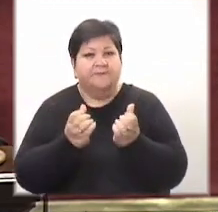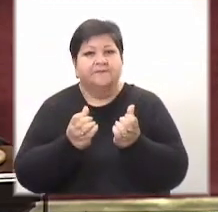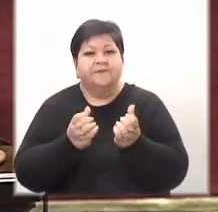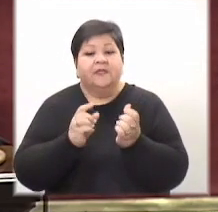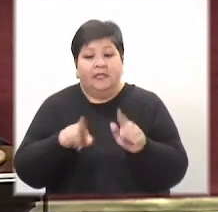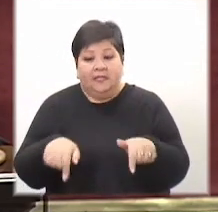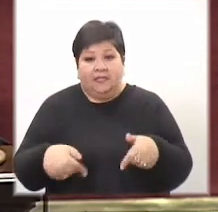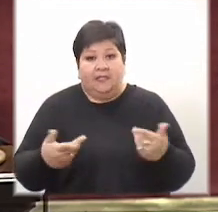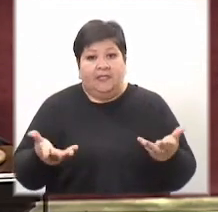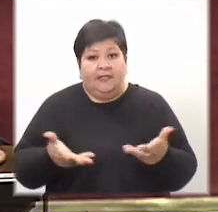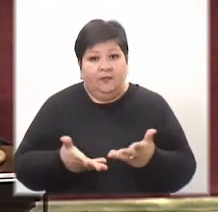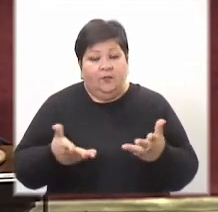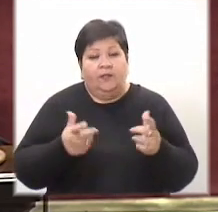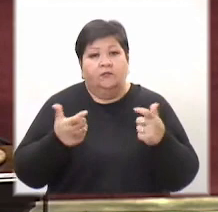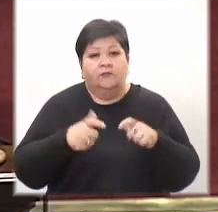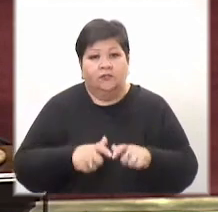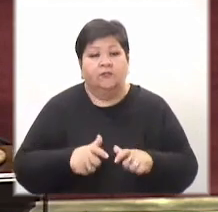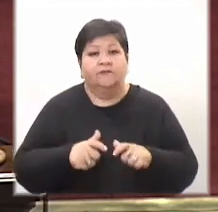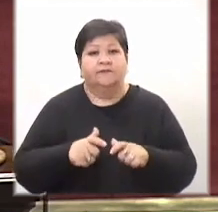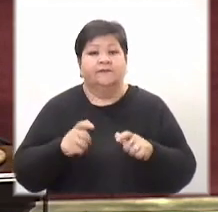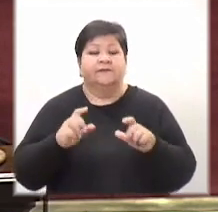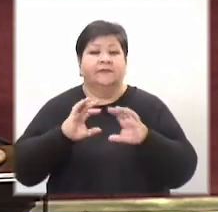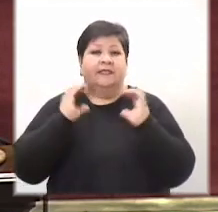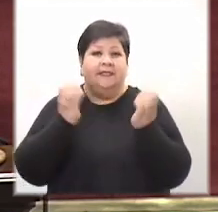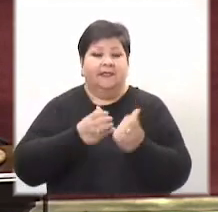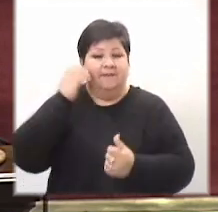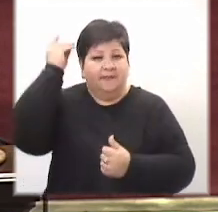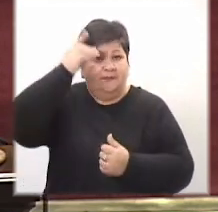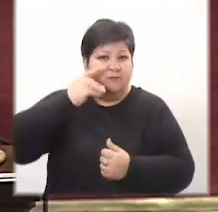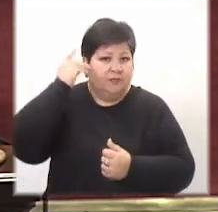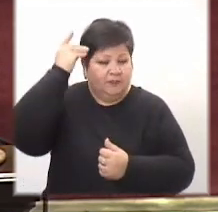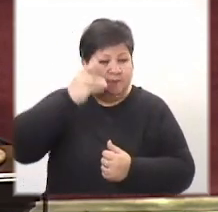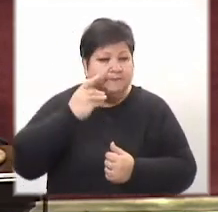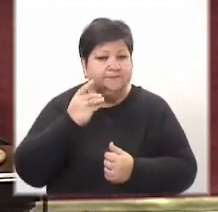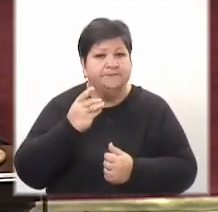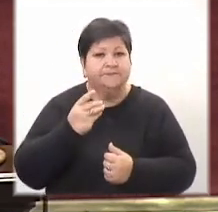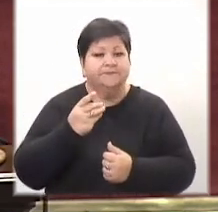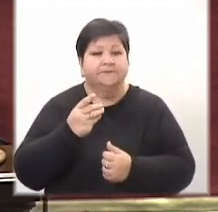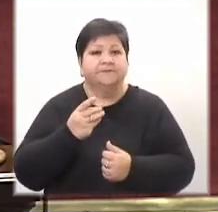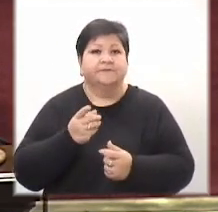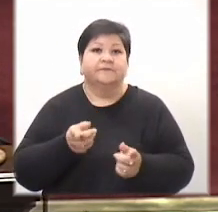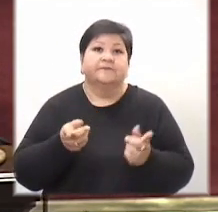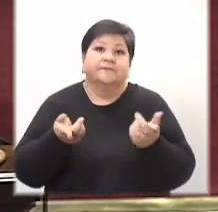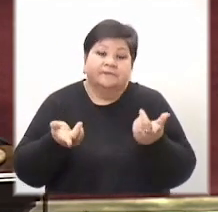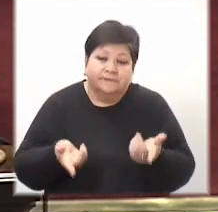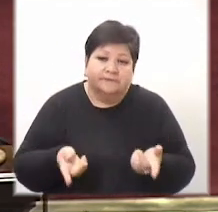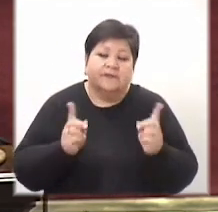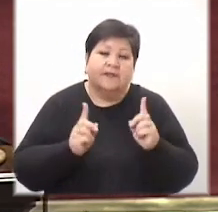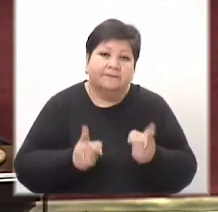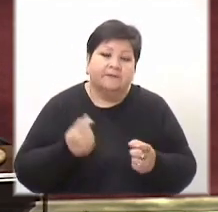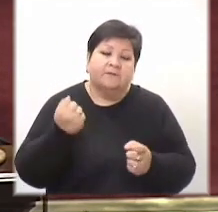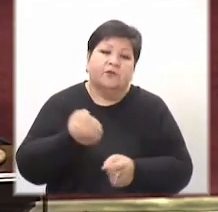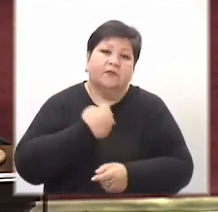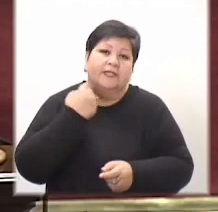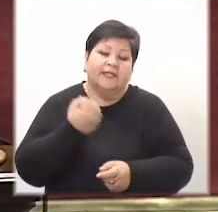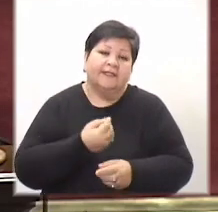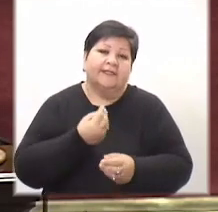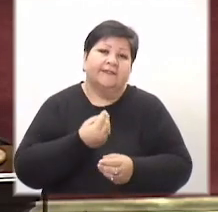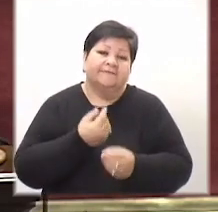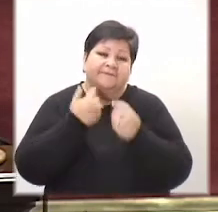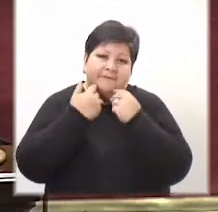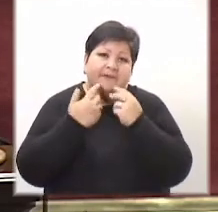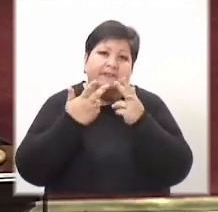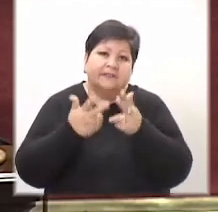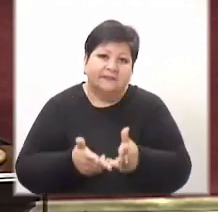presente comisión de la Cámara de Representantes a la que pertenecemos. Asimismo, es importante hacer notar que la